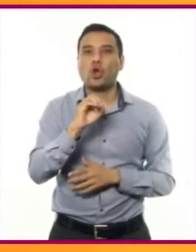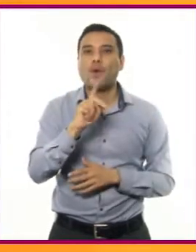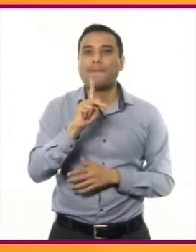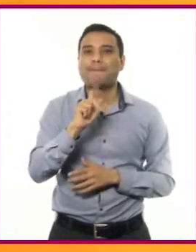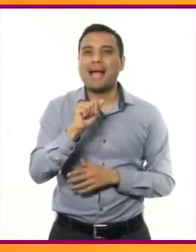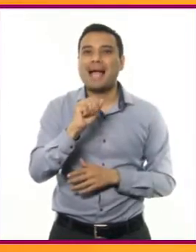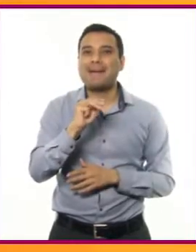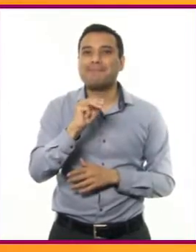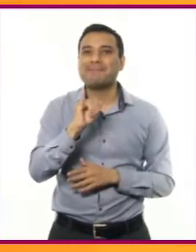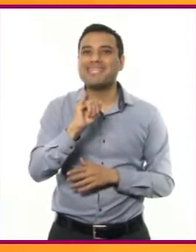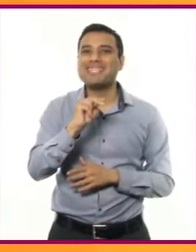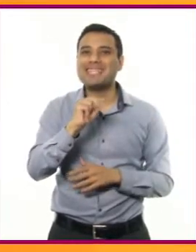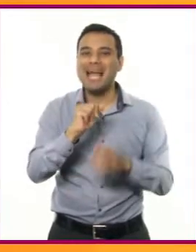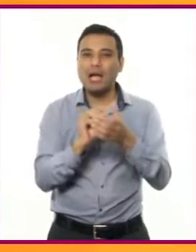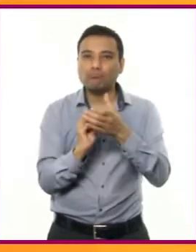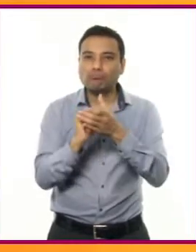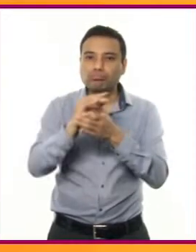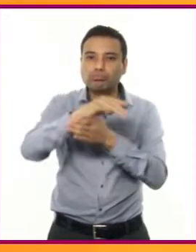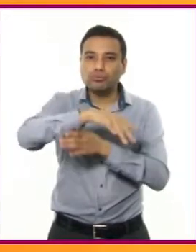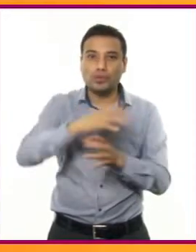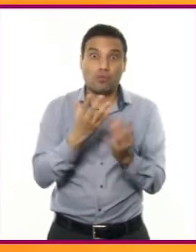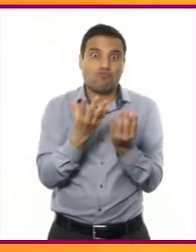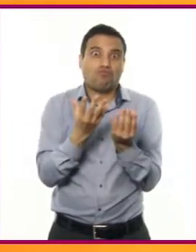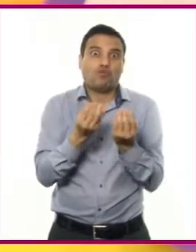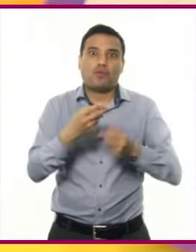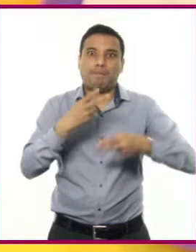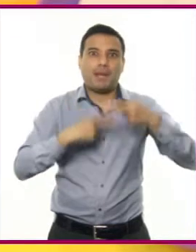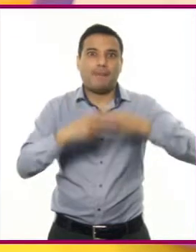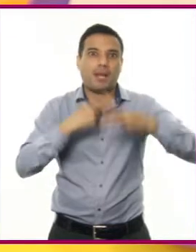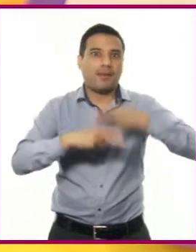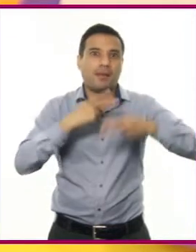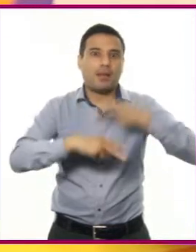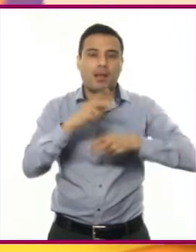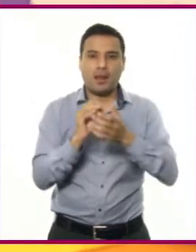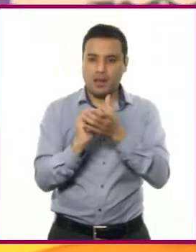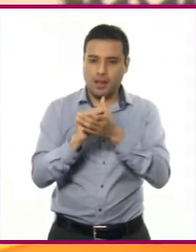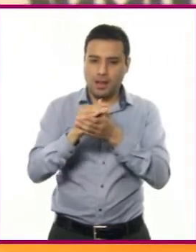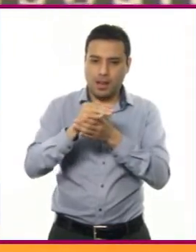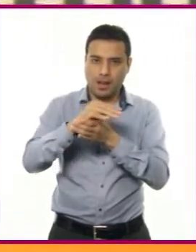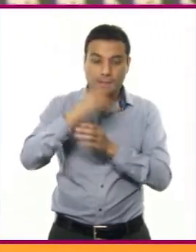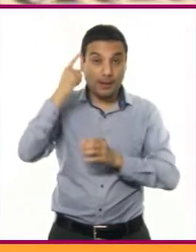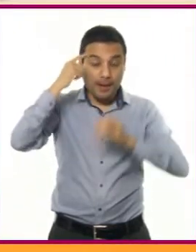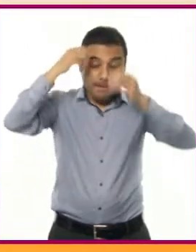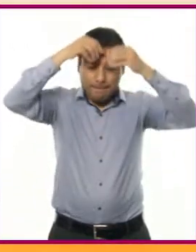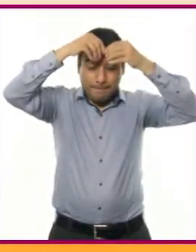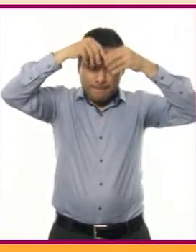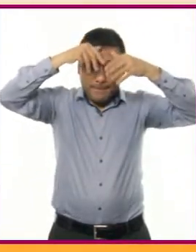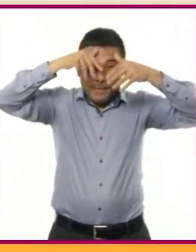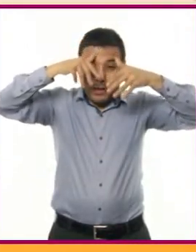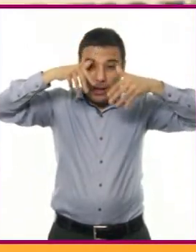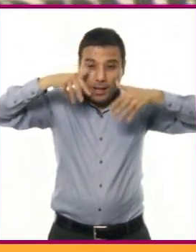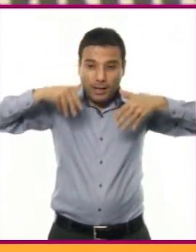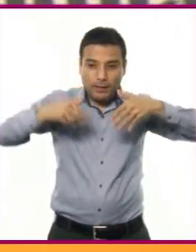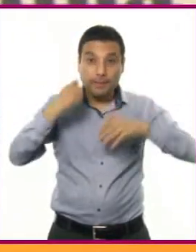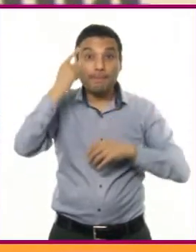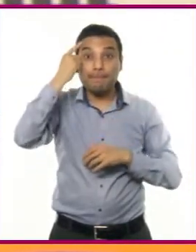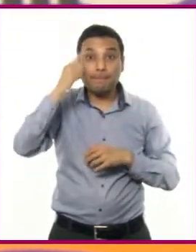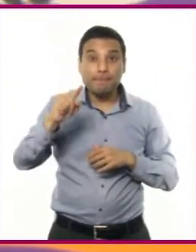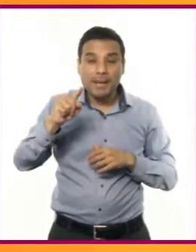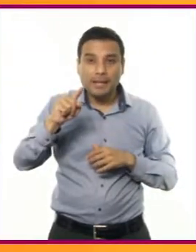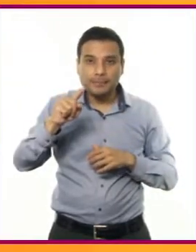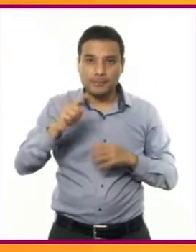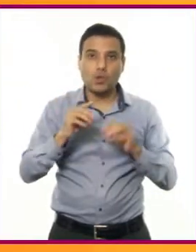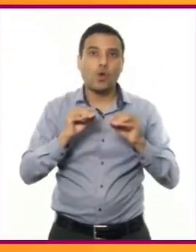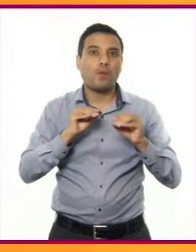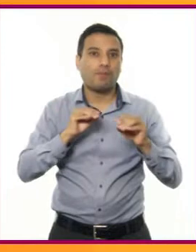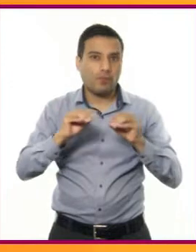un neurotransmisor o mensajero químico, en los circuitos del cerebro que participan en el control del movimiento